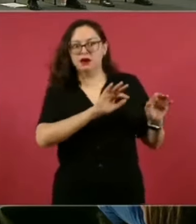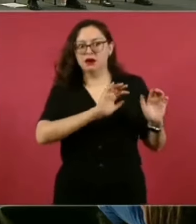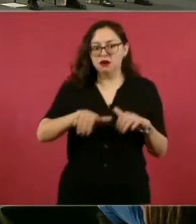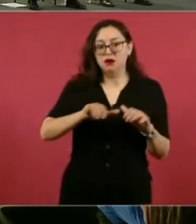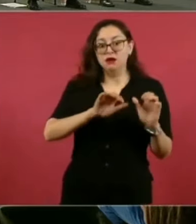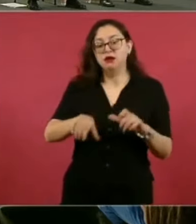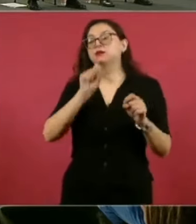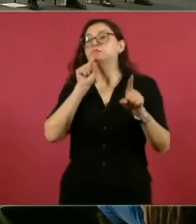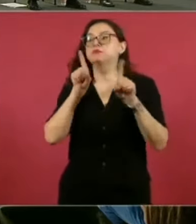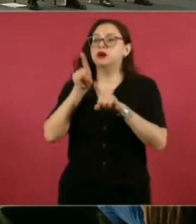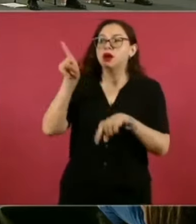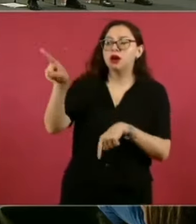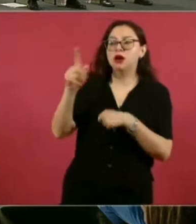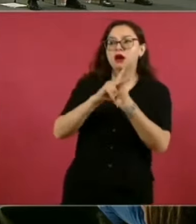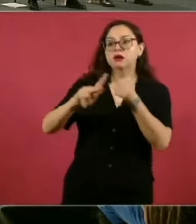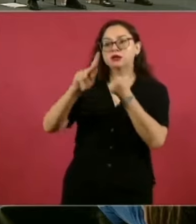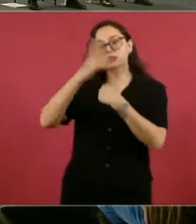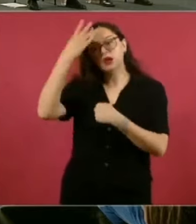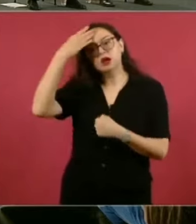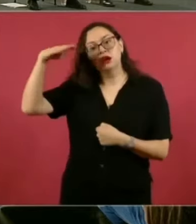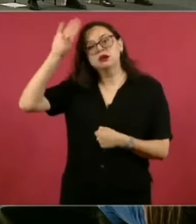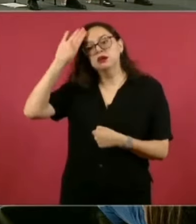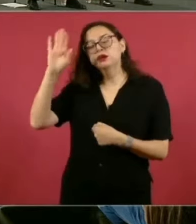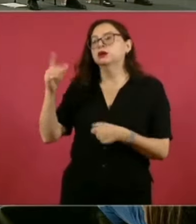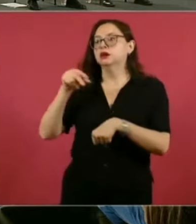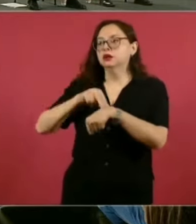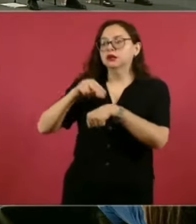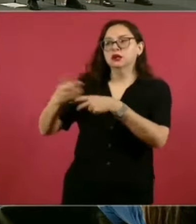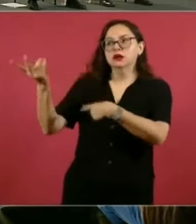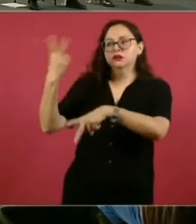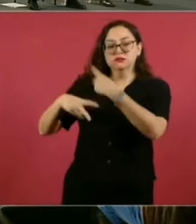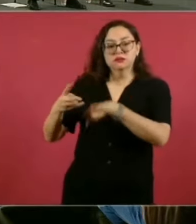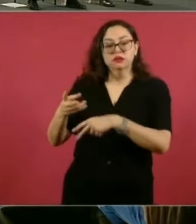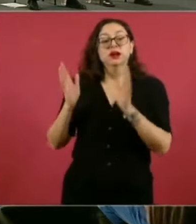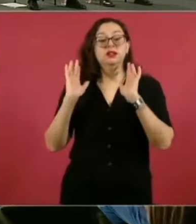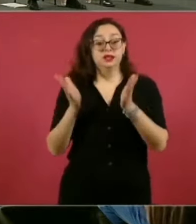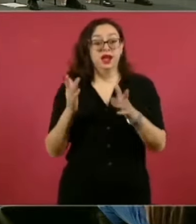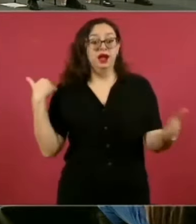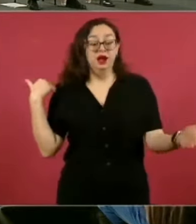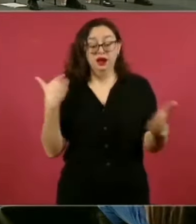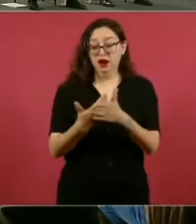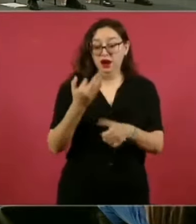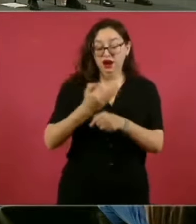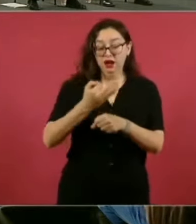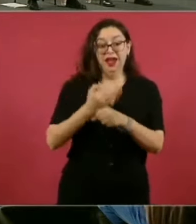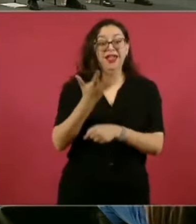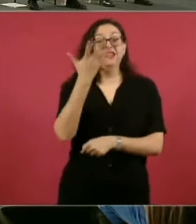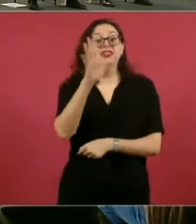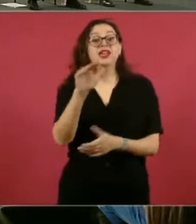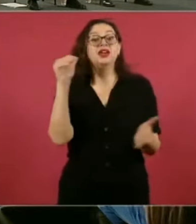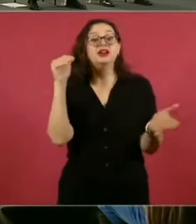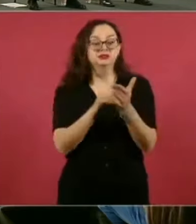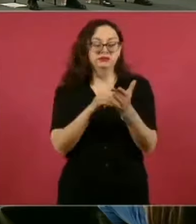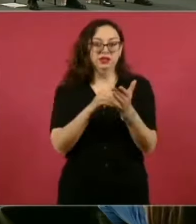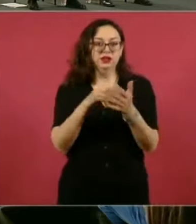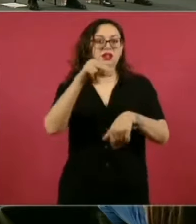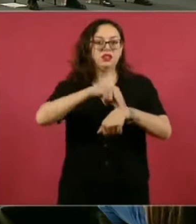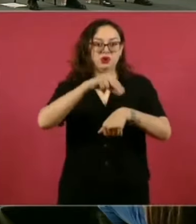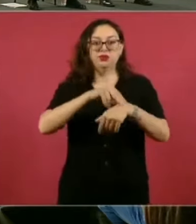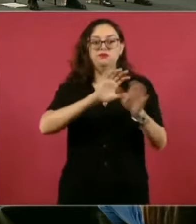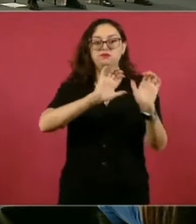Cuba que hemos contratado. Hemos ya alcanzado un número de 10,067 médicas y médicos adicionales contratados para llegar